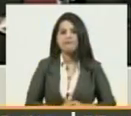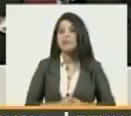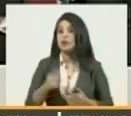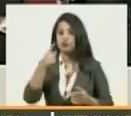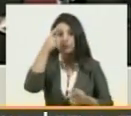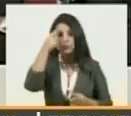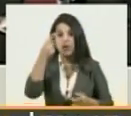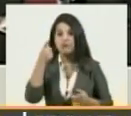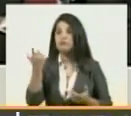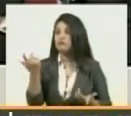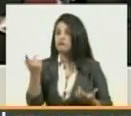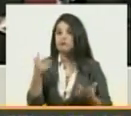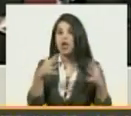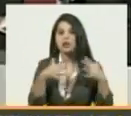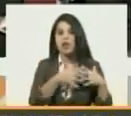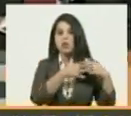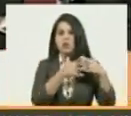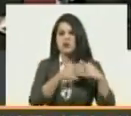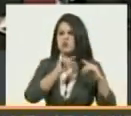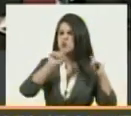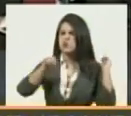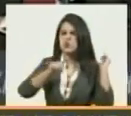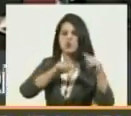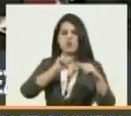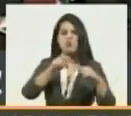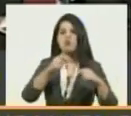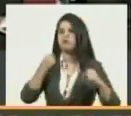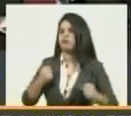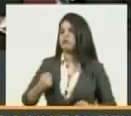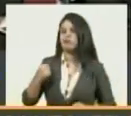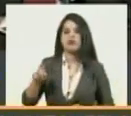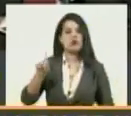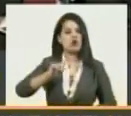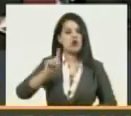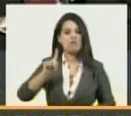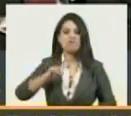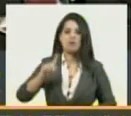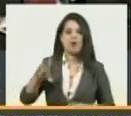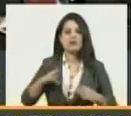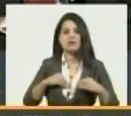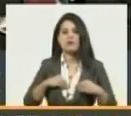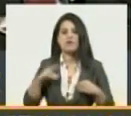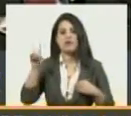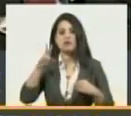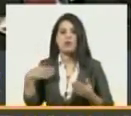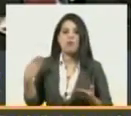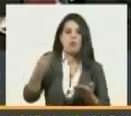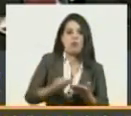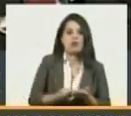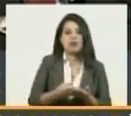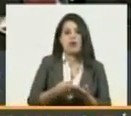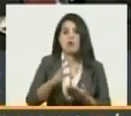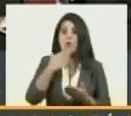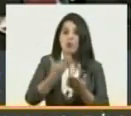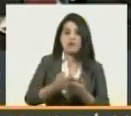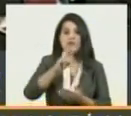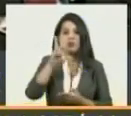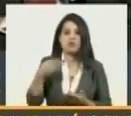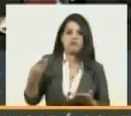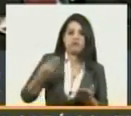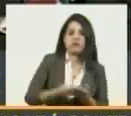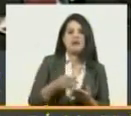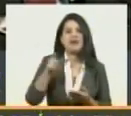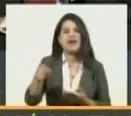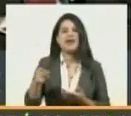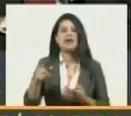por parte de los Estados Unidos que se opuso a la candidatura de Venezuela para presidir la cuarta